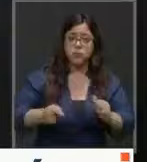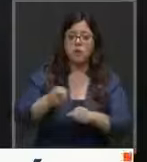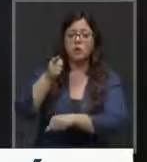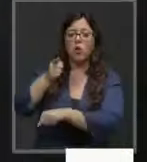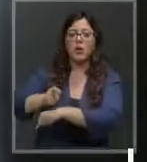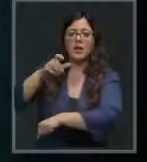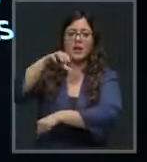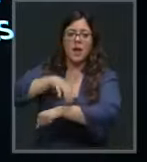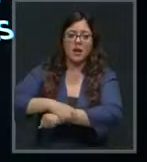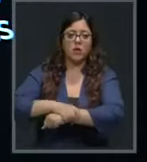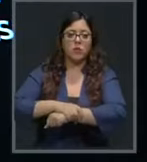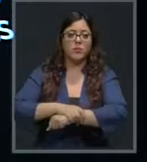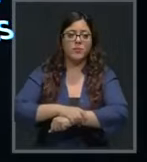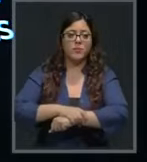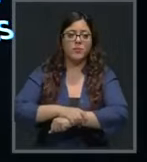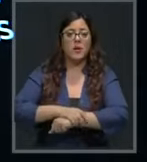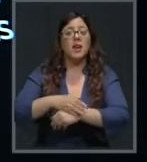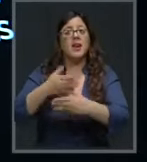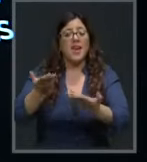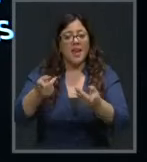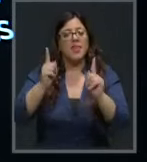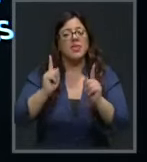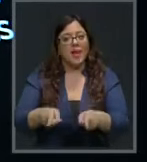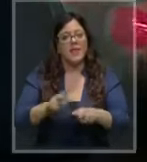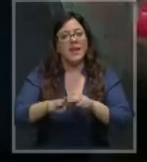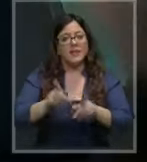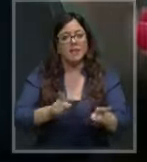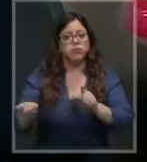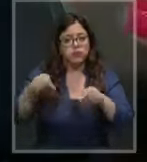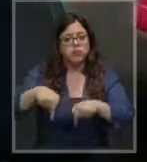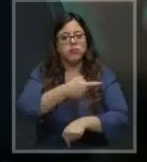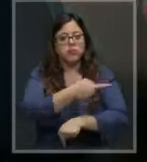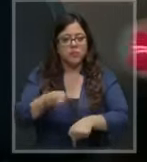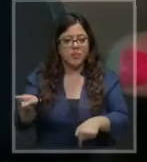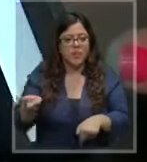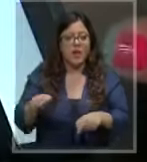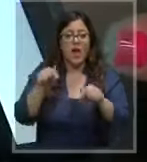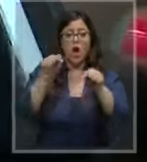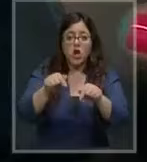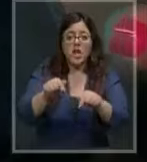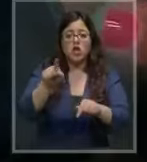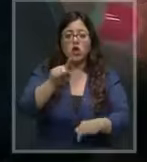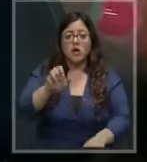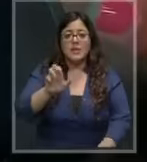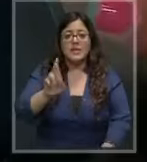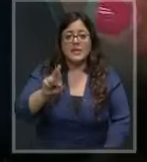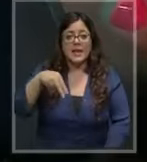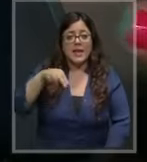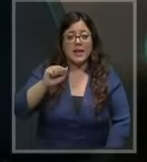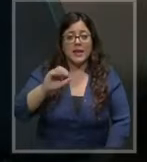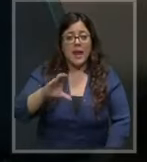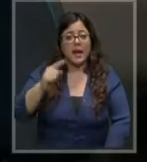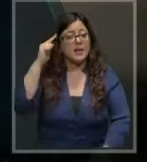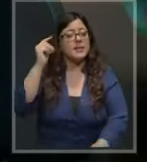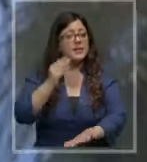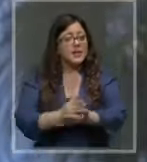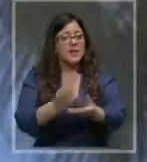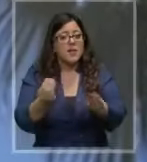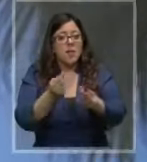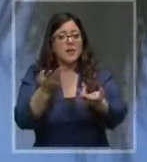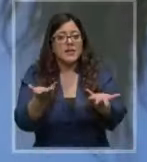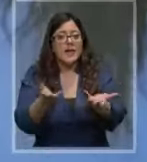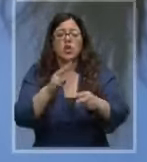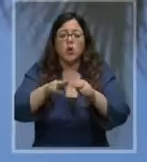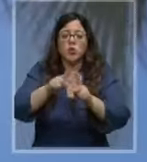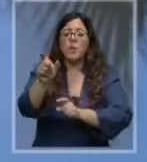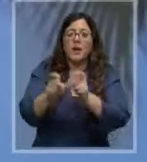de arresto. Y eso es lo que debe hacer la productora esta semana. Con esto, el CERNAC podrá determinar el camino a seguir para dar una solución a los